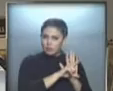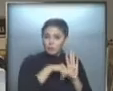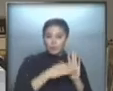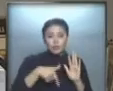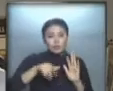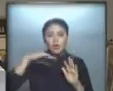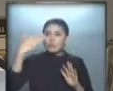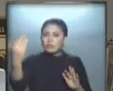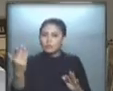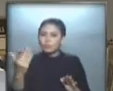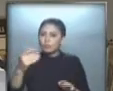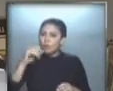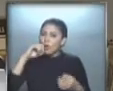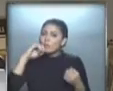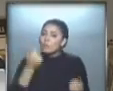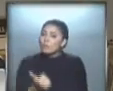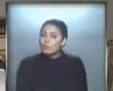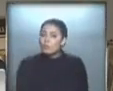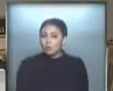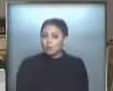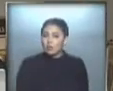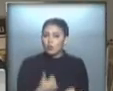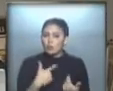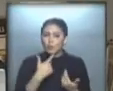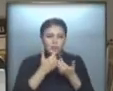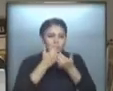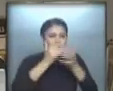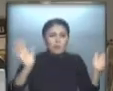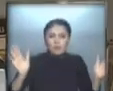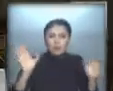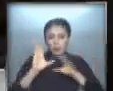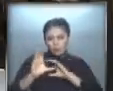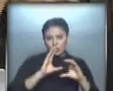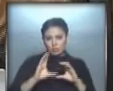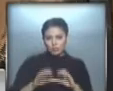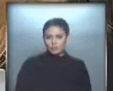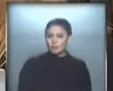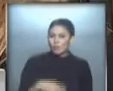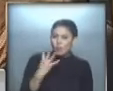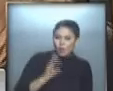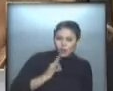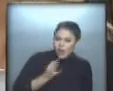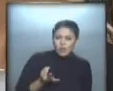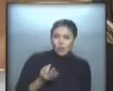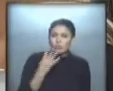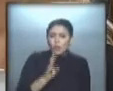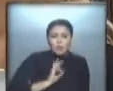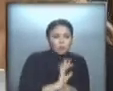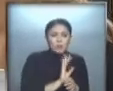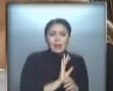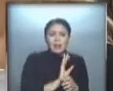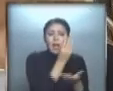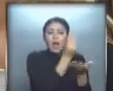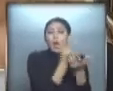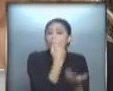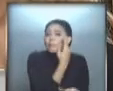escenario futuro venturoso en términos de una búsqueda de una democratización de la comunicación. 4 años es un periodo presidencial, o sea,